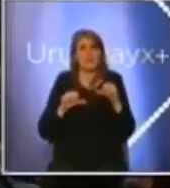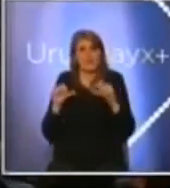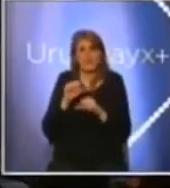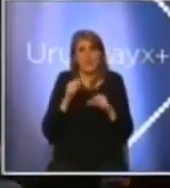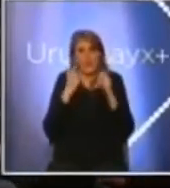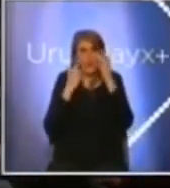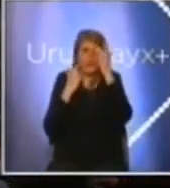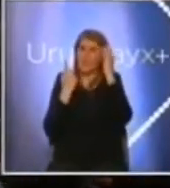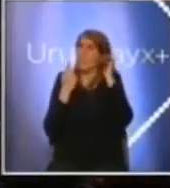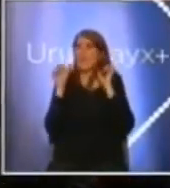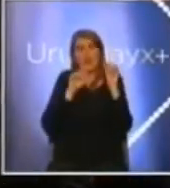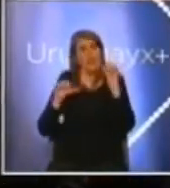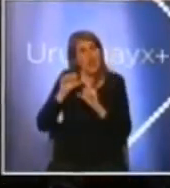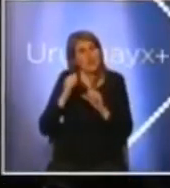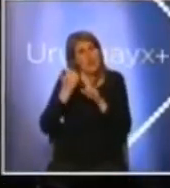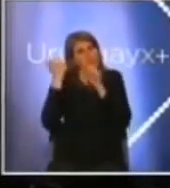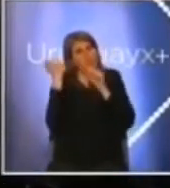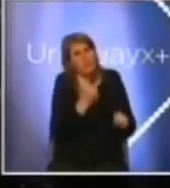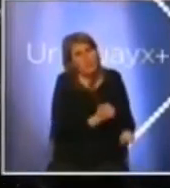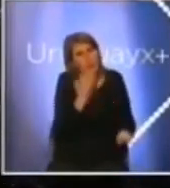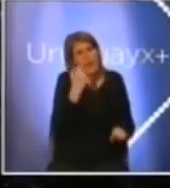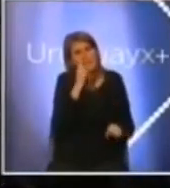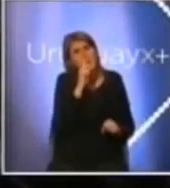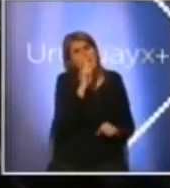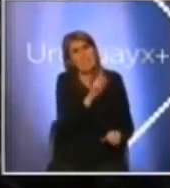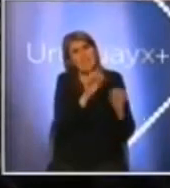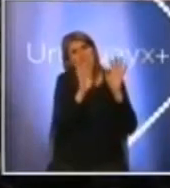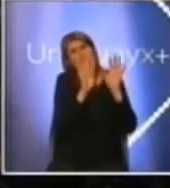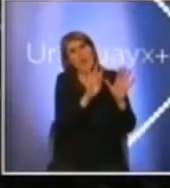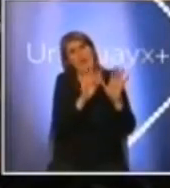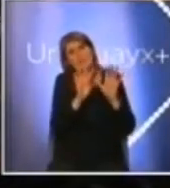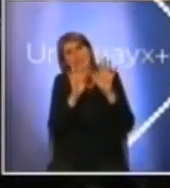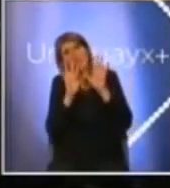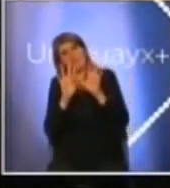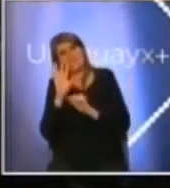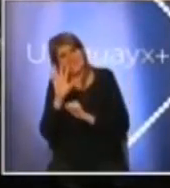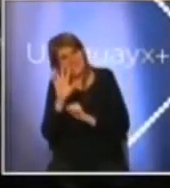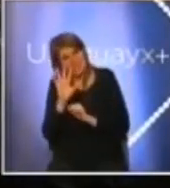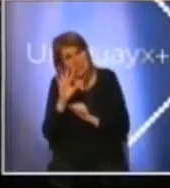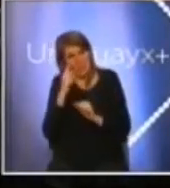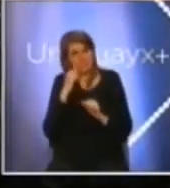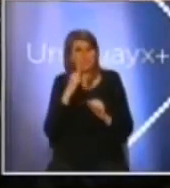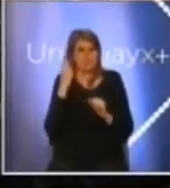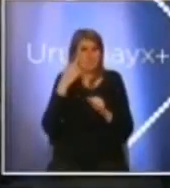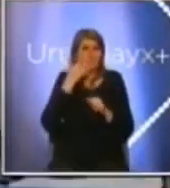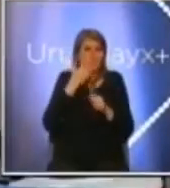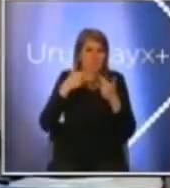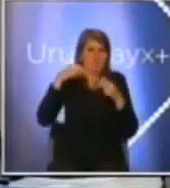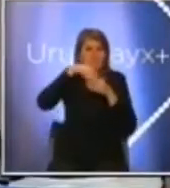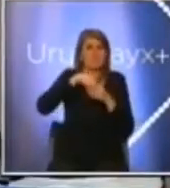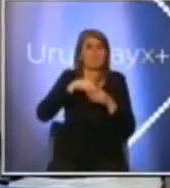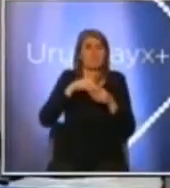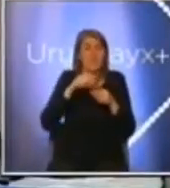conocen, que fue fundado en el año de 1925 por la empresa American Telegraph and Telephone.